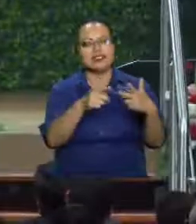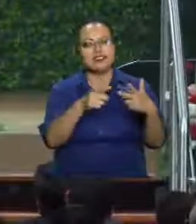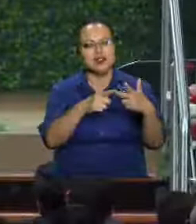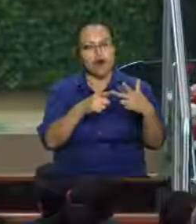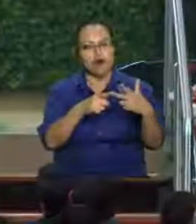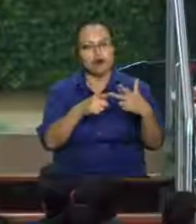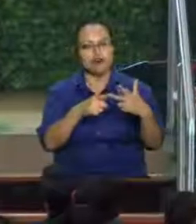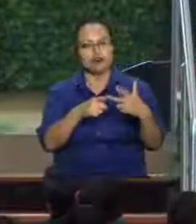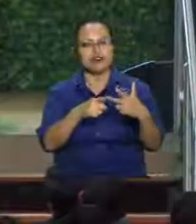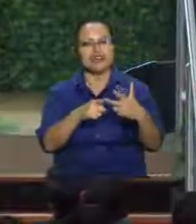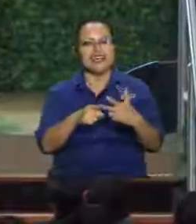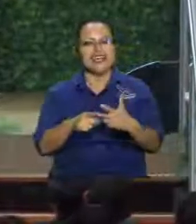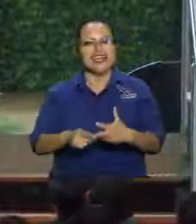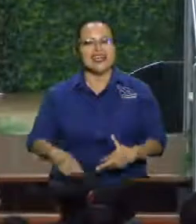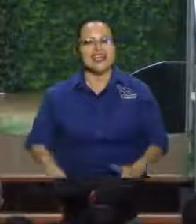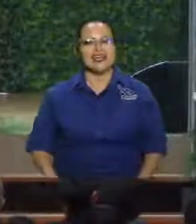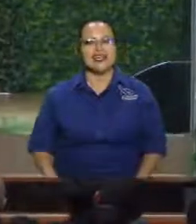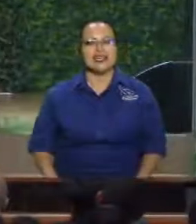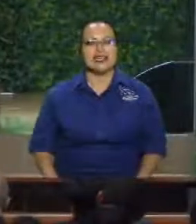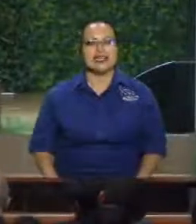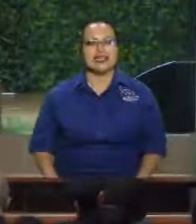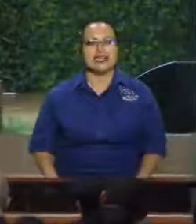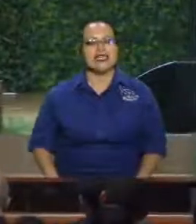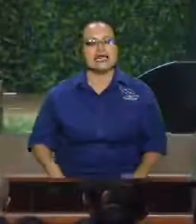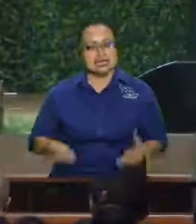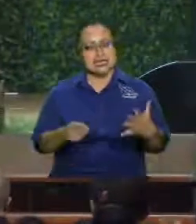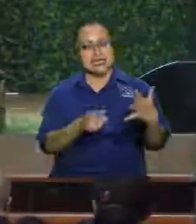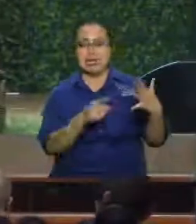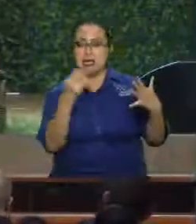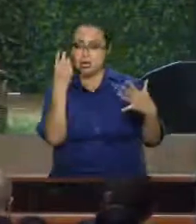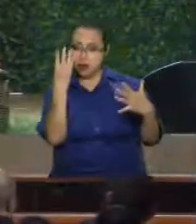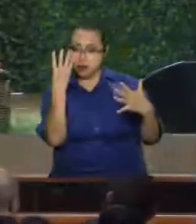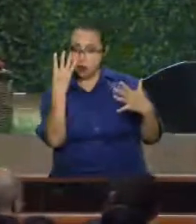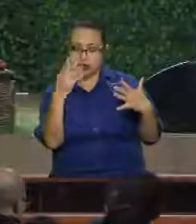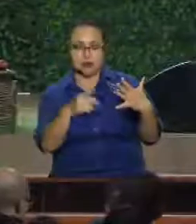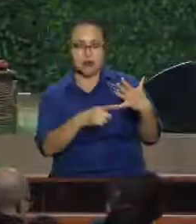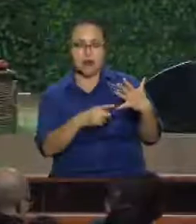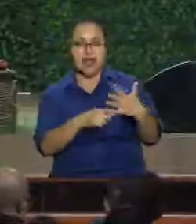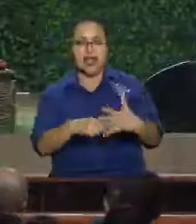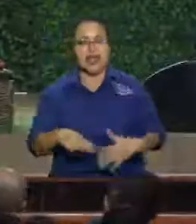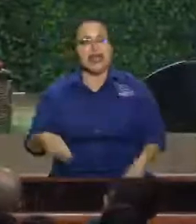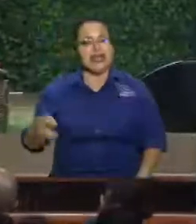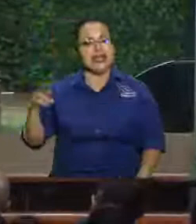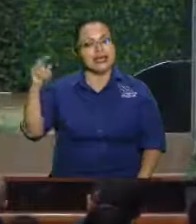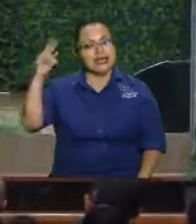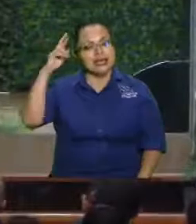Economía. Sí. Y el último sería el reconocimiento de autoridad.